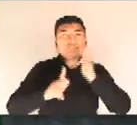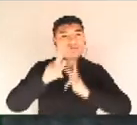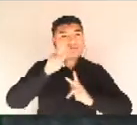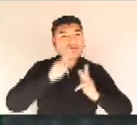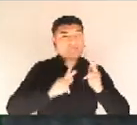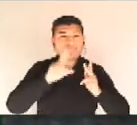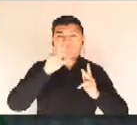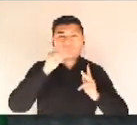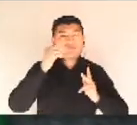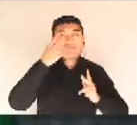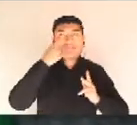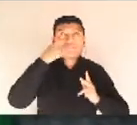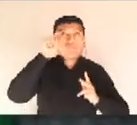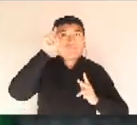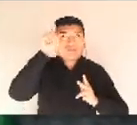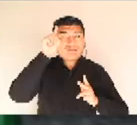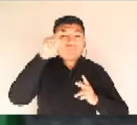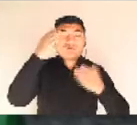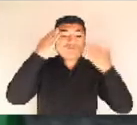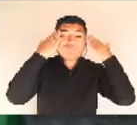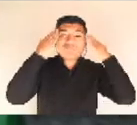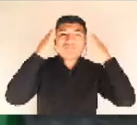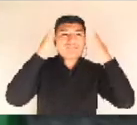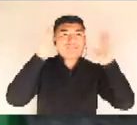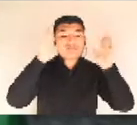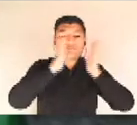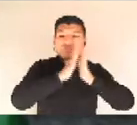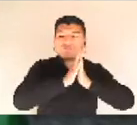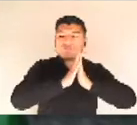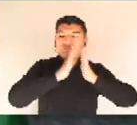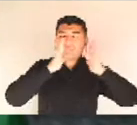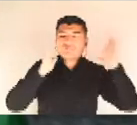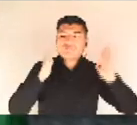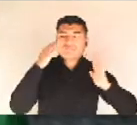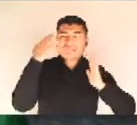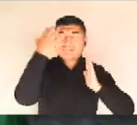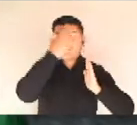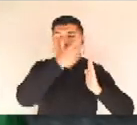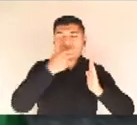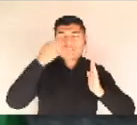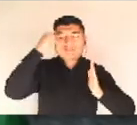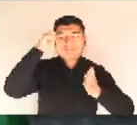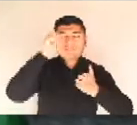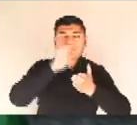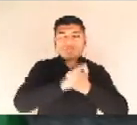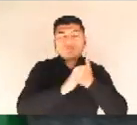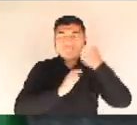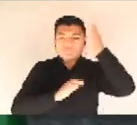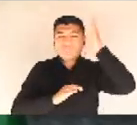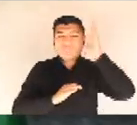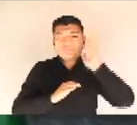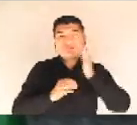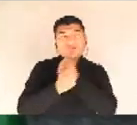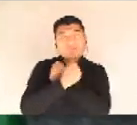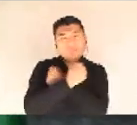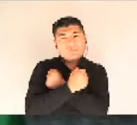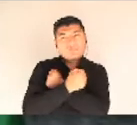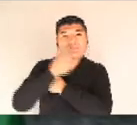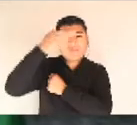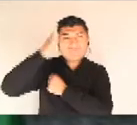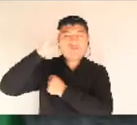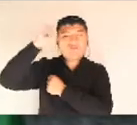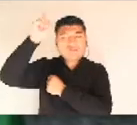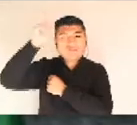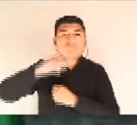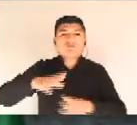no lo conoce y que no sabe lo grande lo lindo que es creer en dios que es amar a dios y